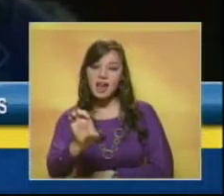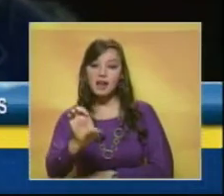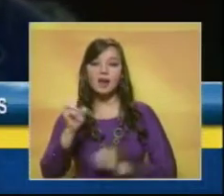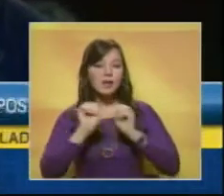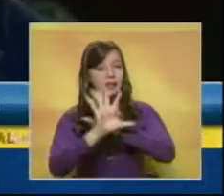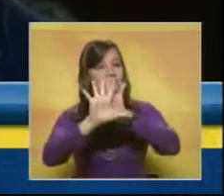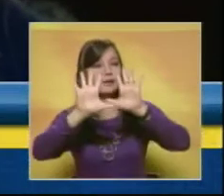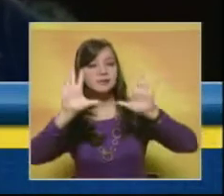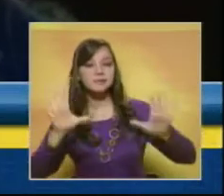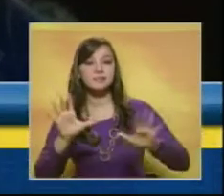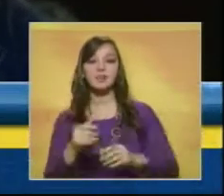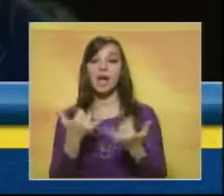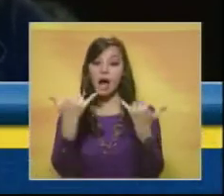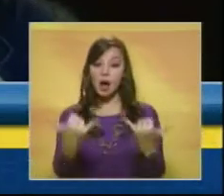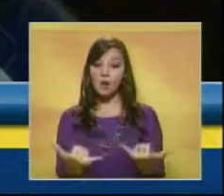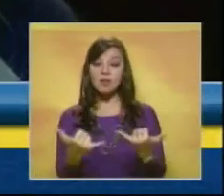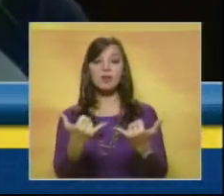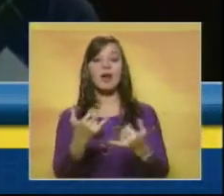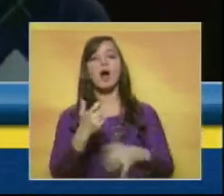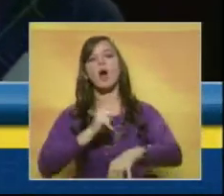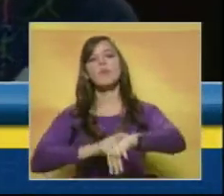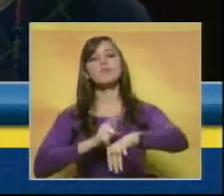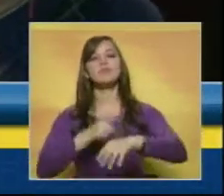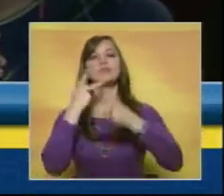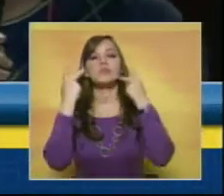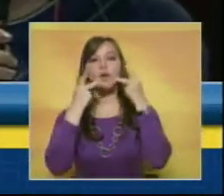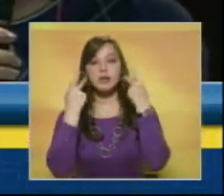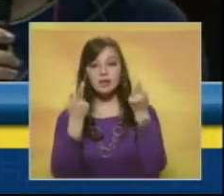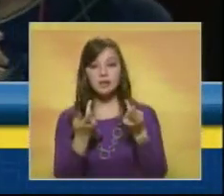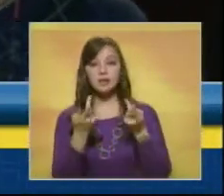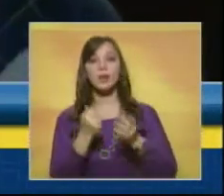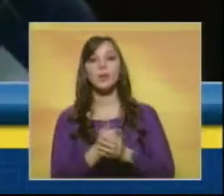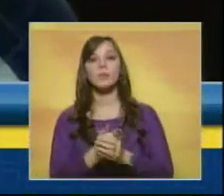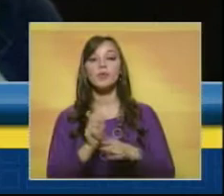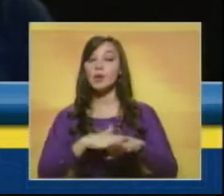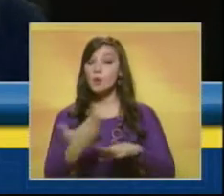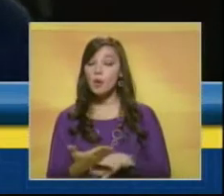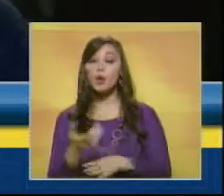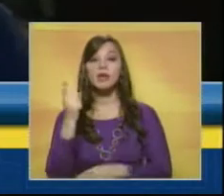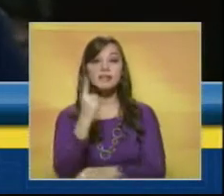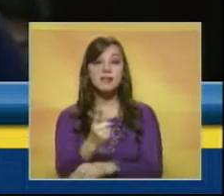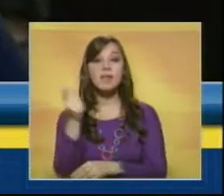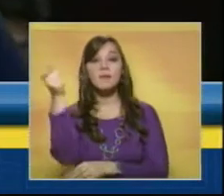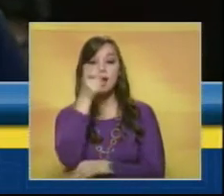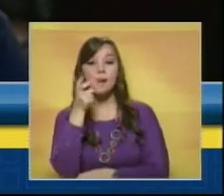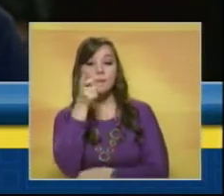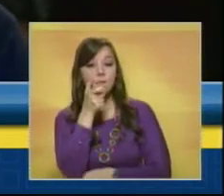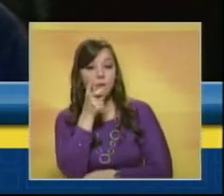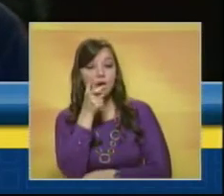Este momento político es trascendente porque lo que se debe buscar es la